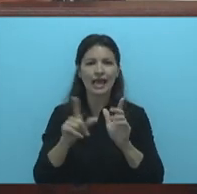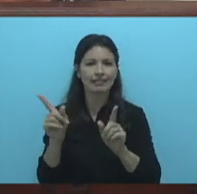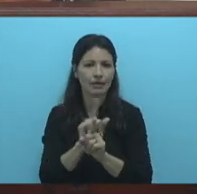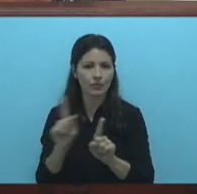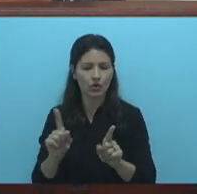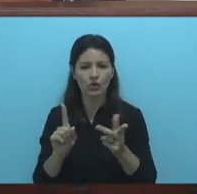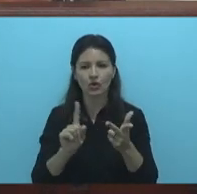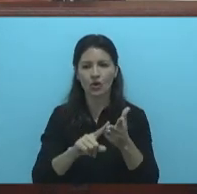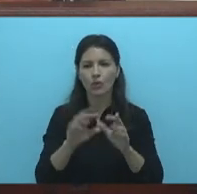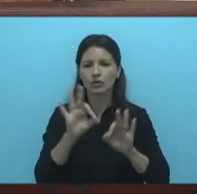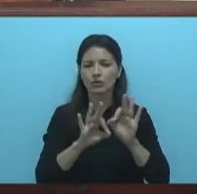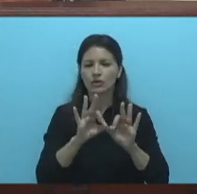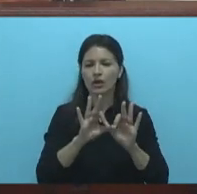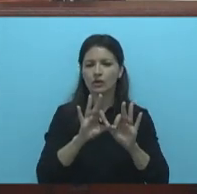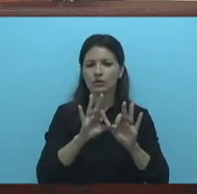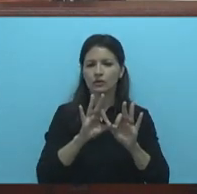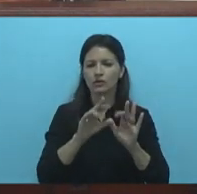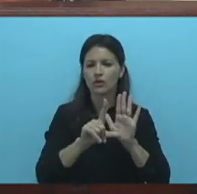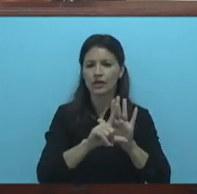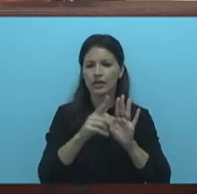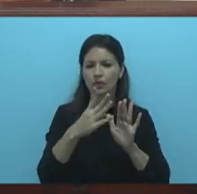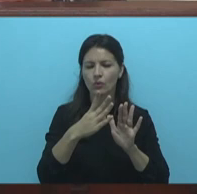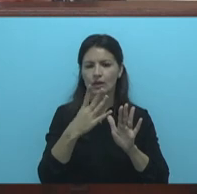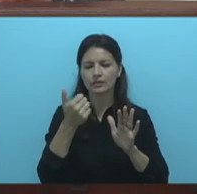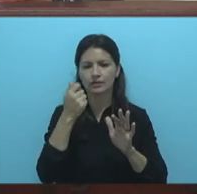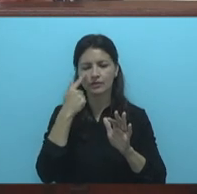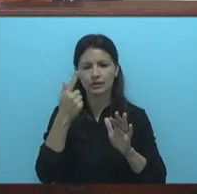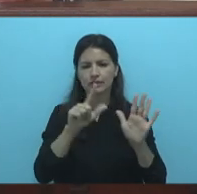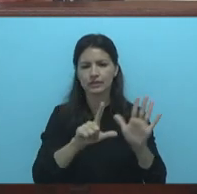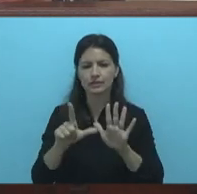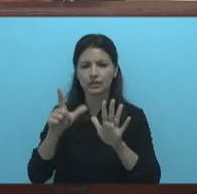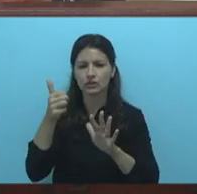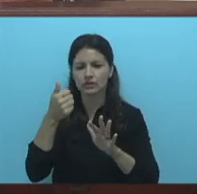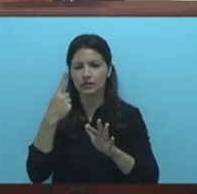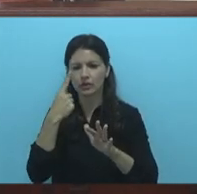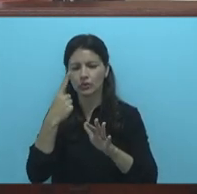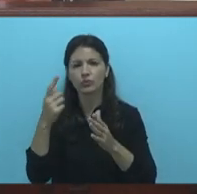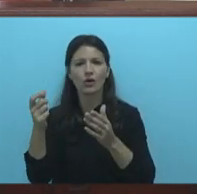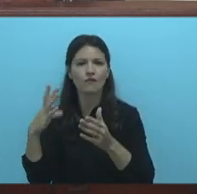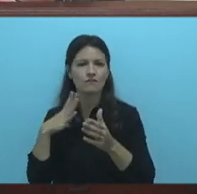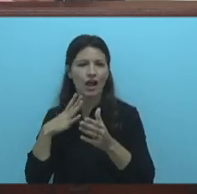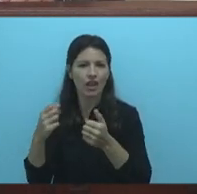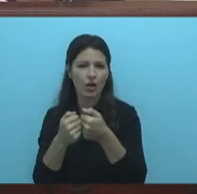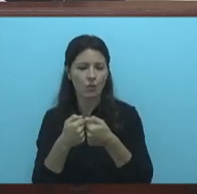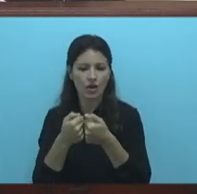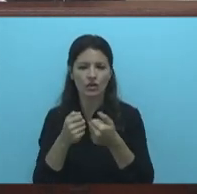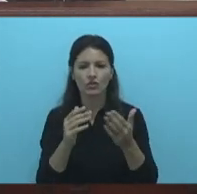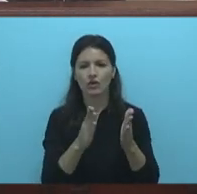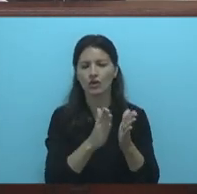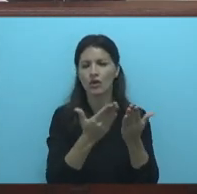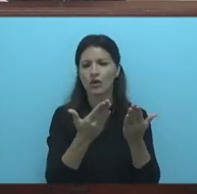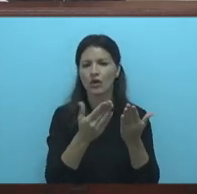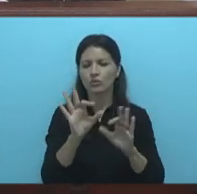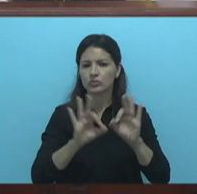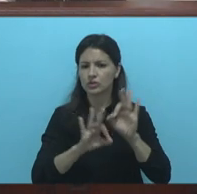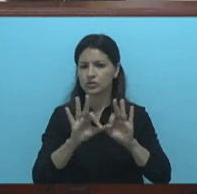dictamen. El punto número 9, proyecto de ley 46.761, diputada Florito, no cuenta con dictamen. El punto